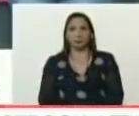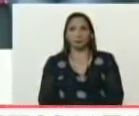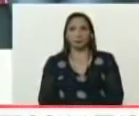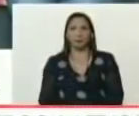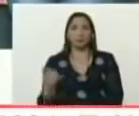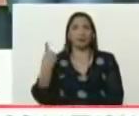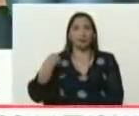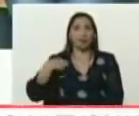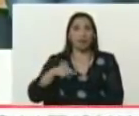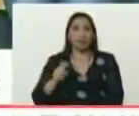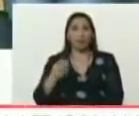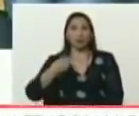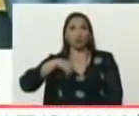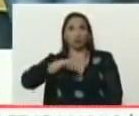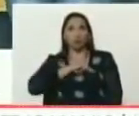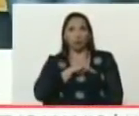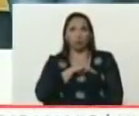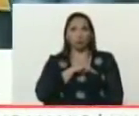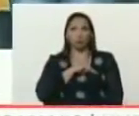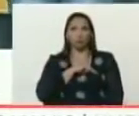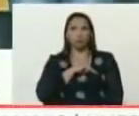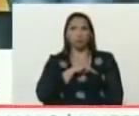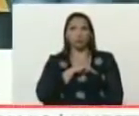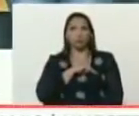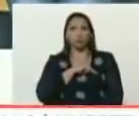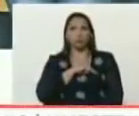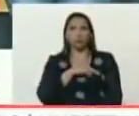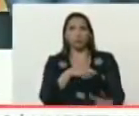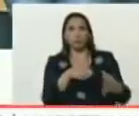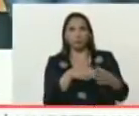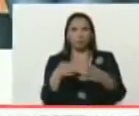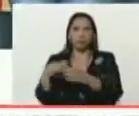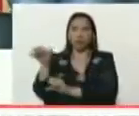Tenemos nosotros las cuadrillas de